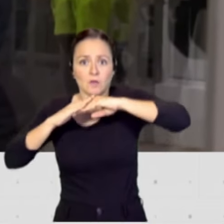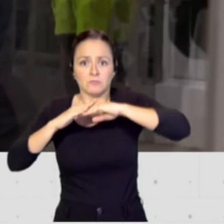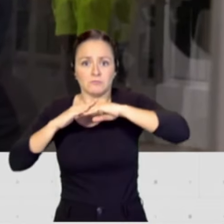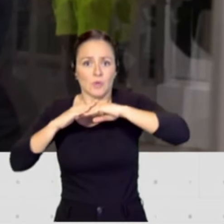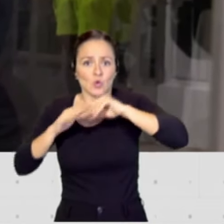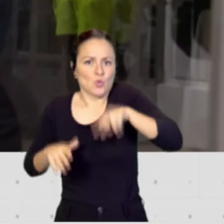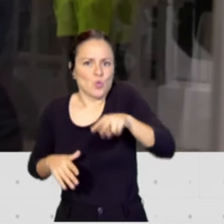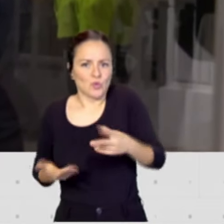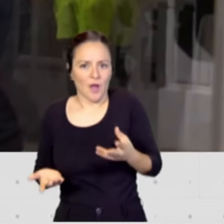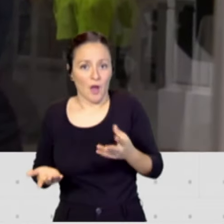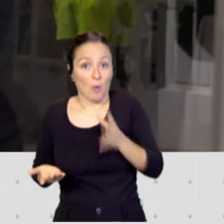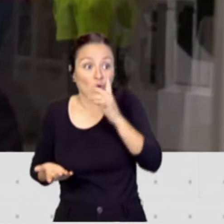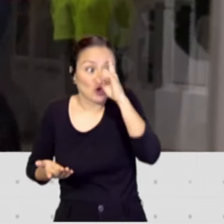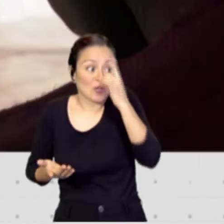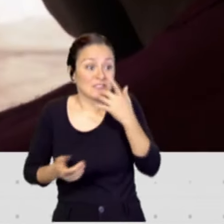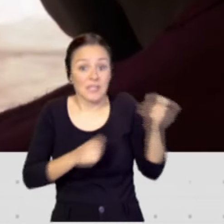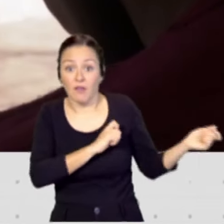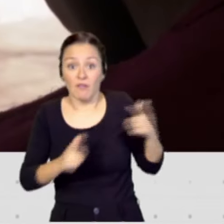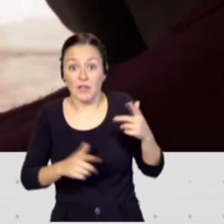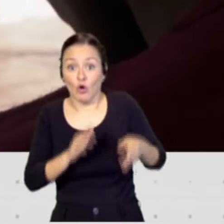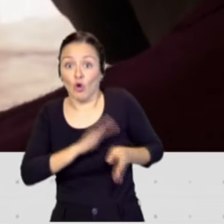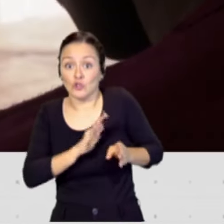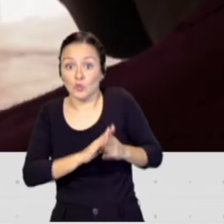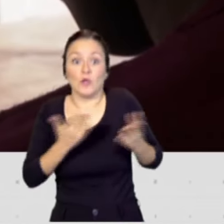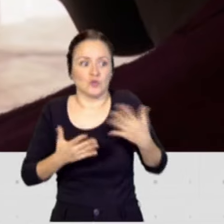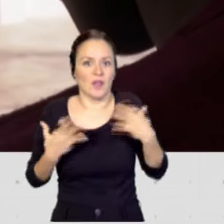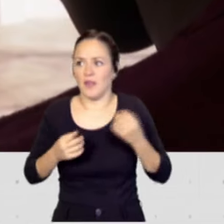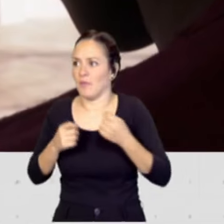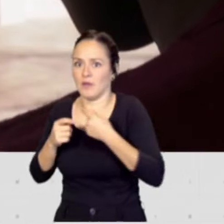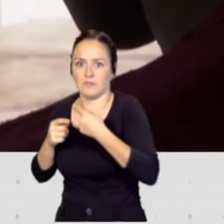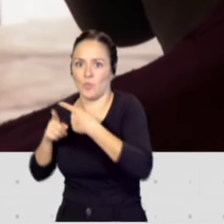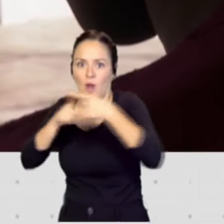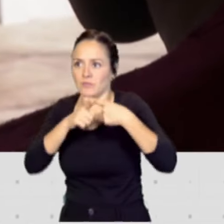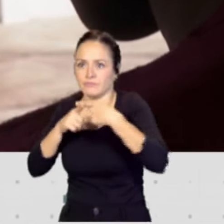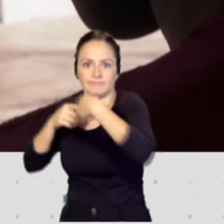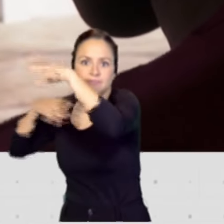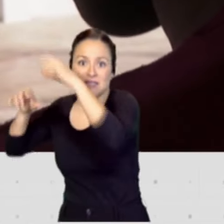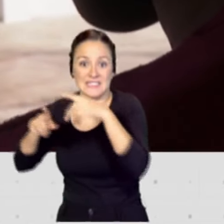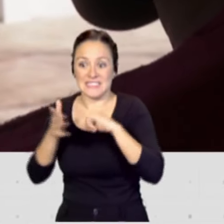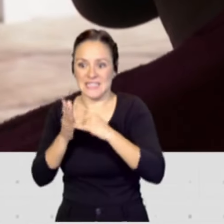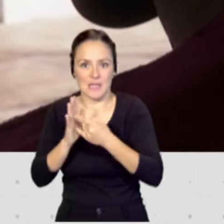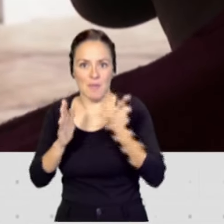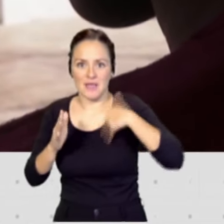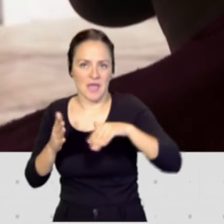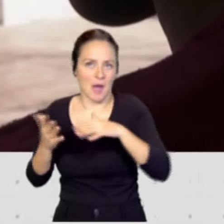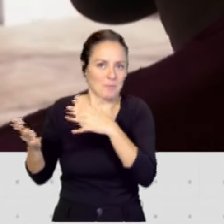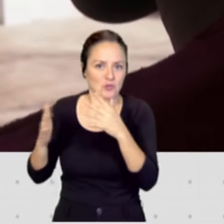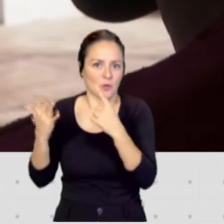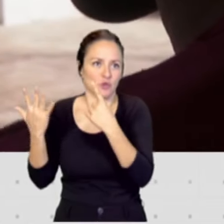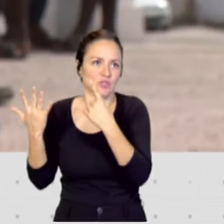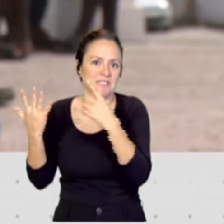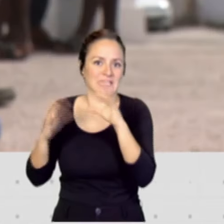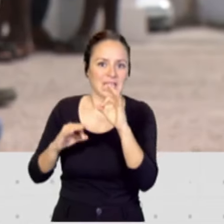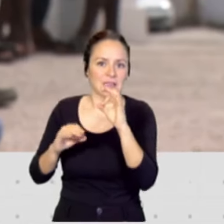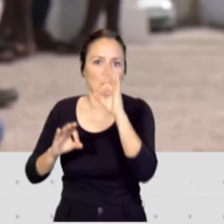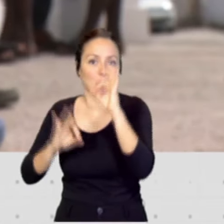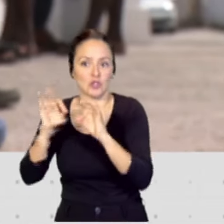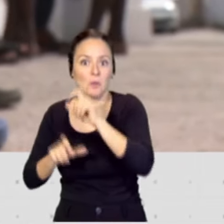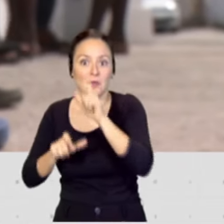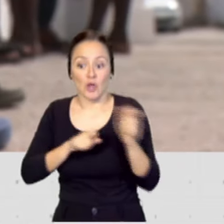seguir llevando por la ideal es que estén esos esos sistemas estén en torno al 60 ocupados o